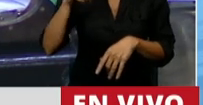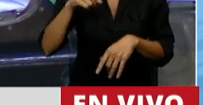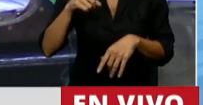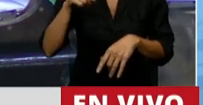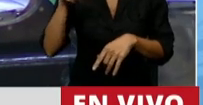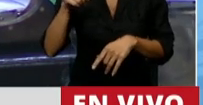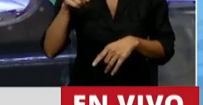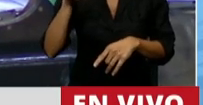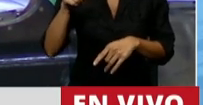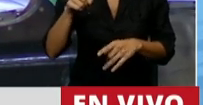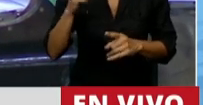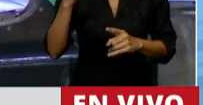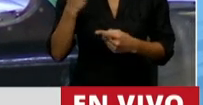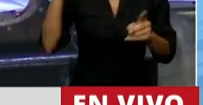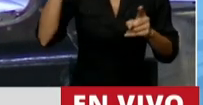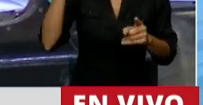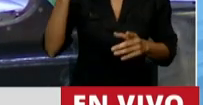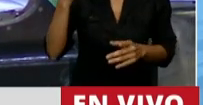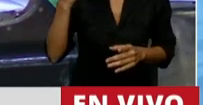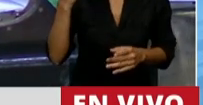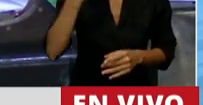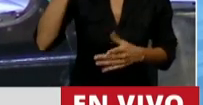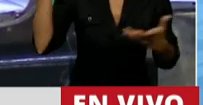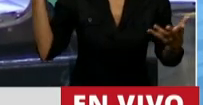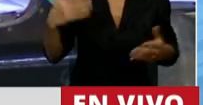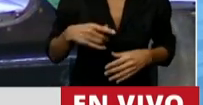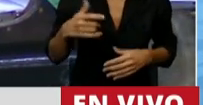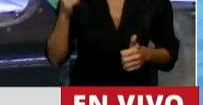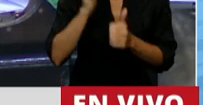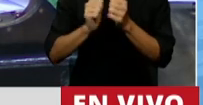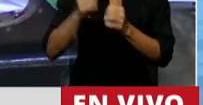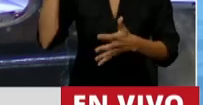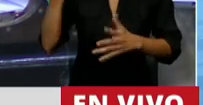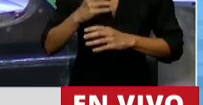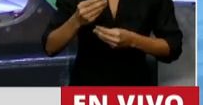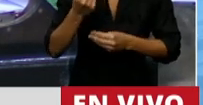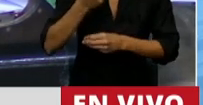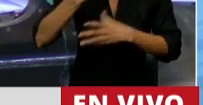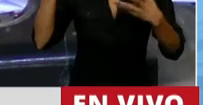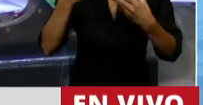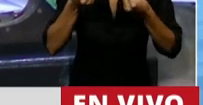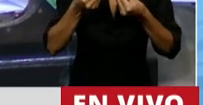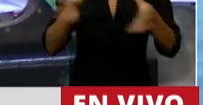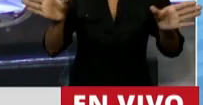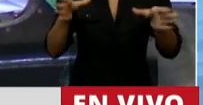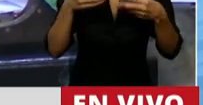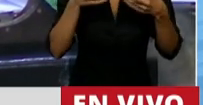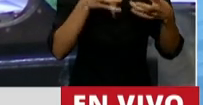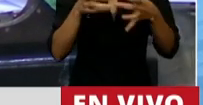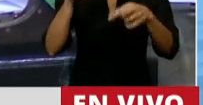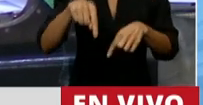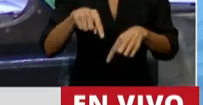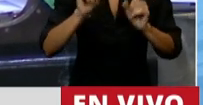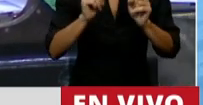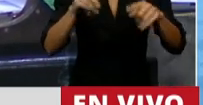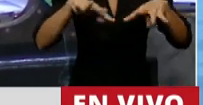manera inédita e histórica abrió el debate del aborto en este recinto,